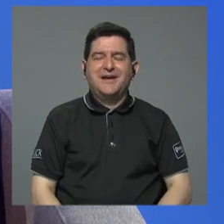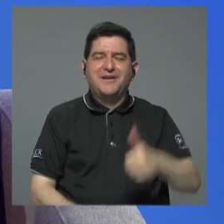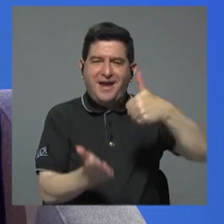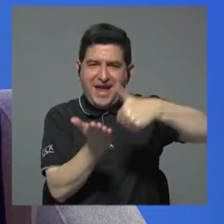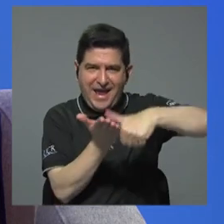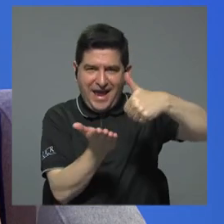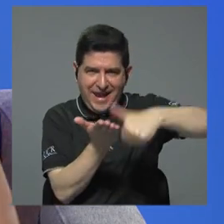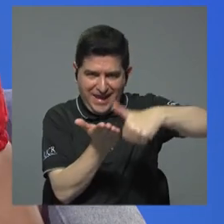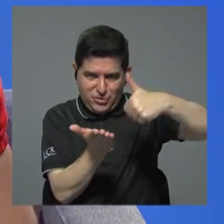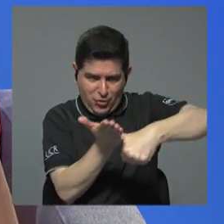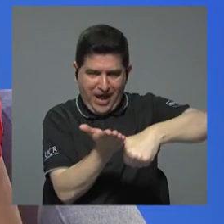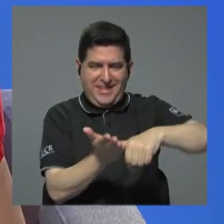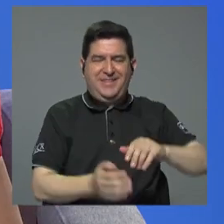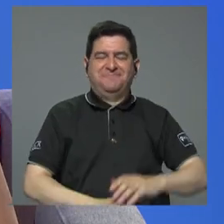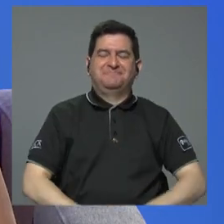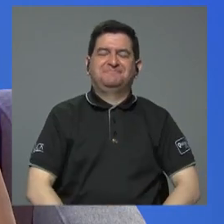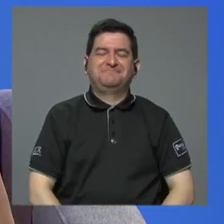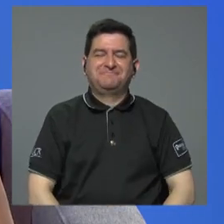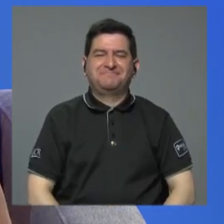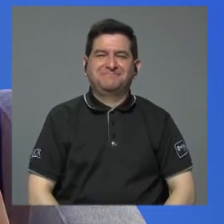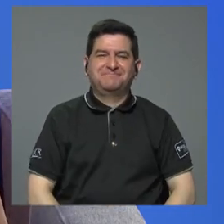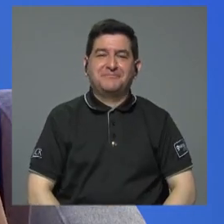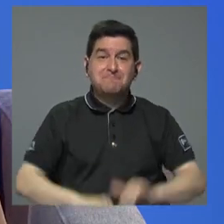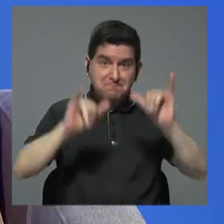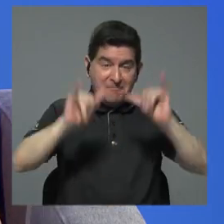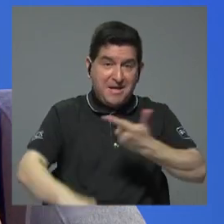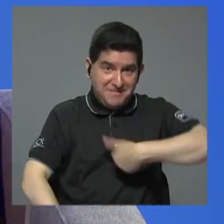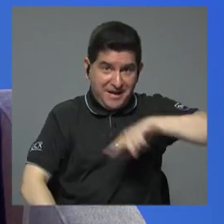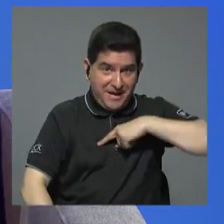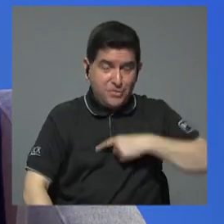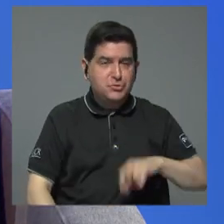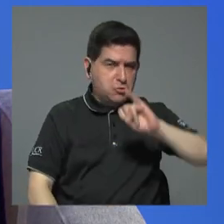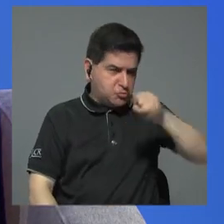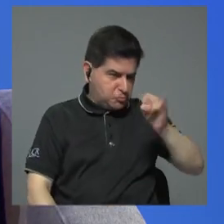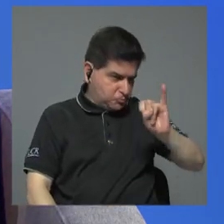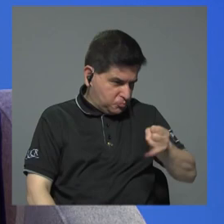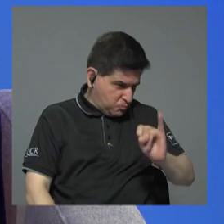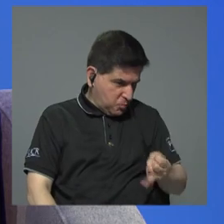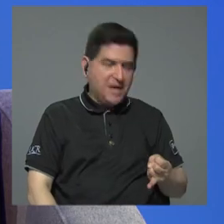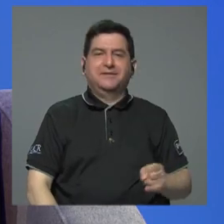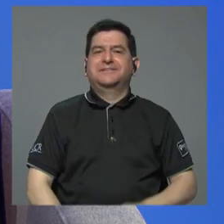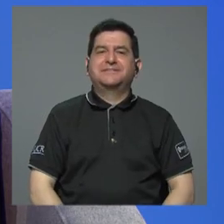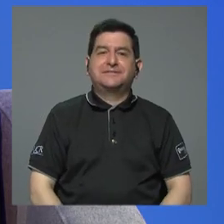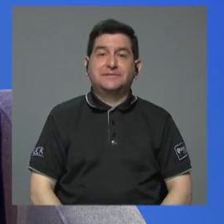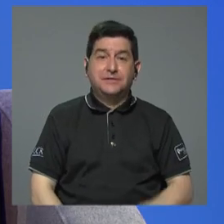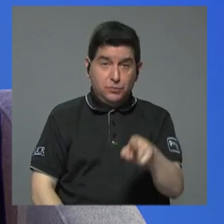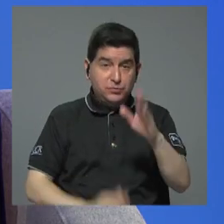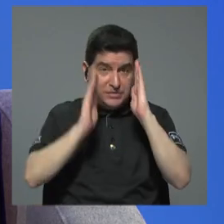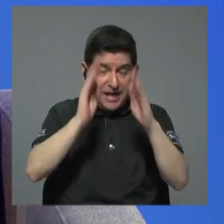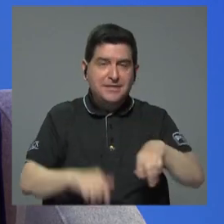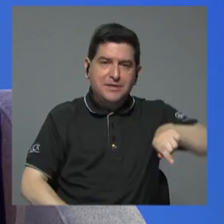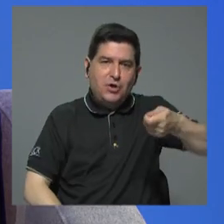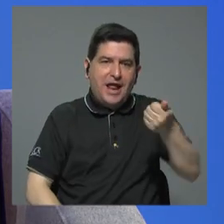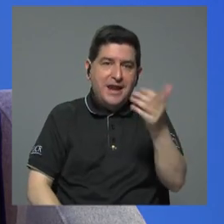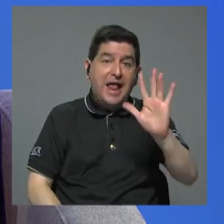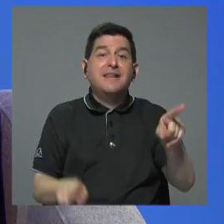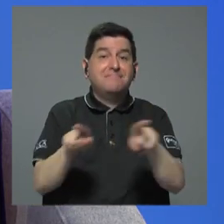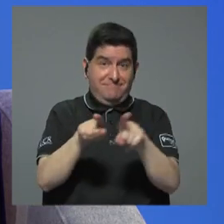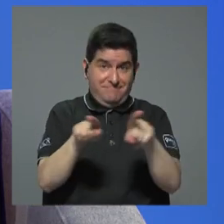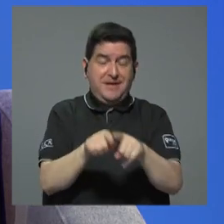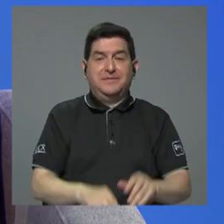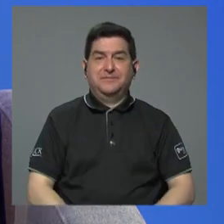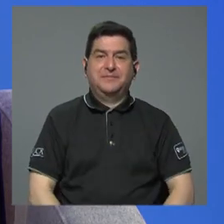proyecto UCR Electoral. Vamos a mantenernos todos los jueves, así que manténgase con Canal 15 también.